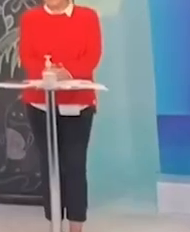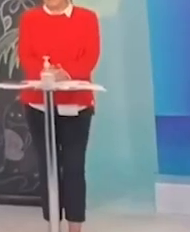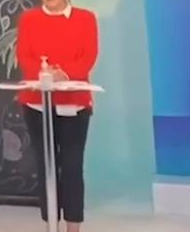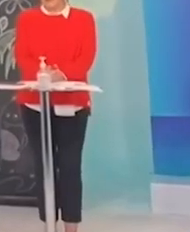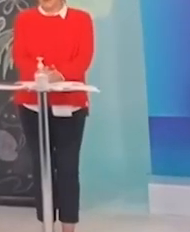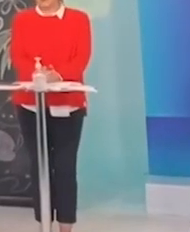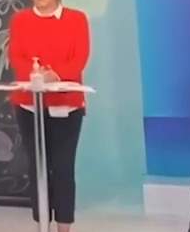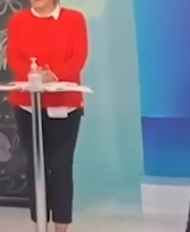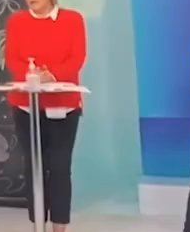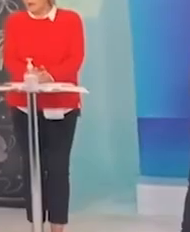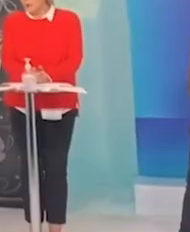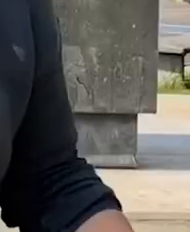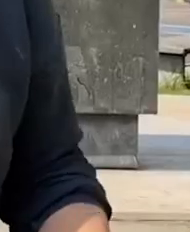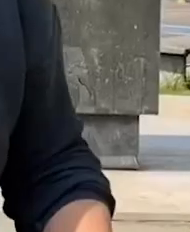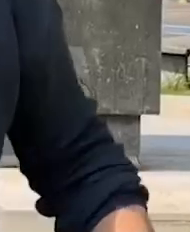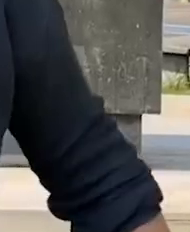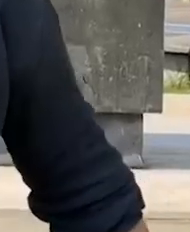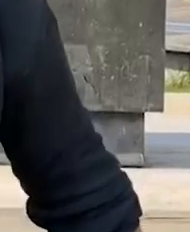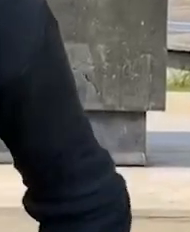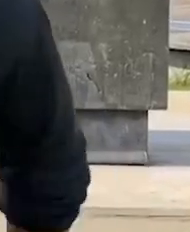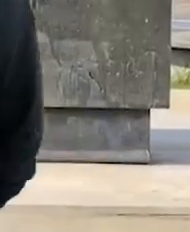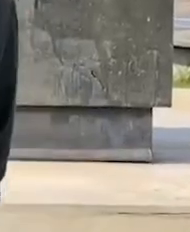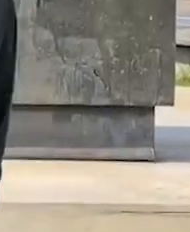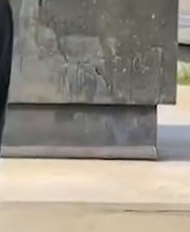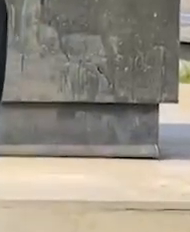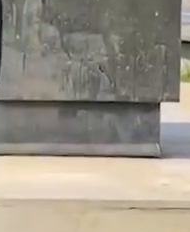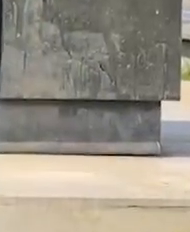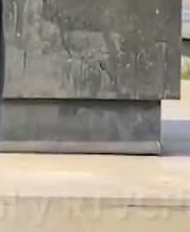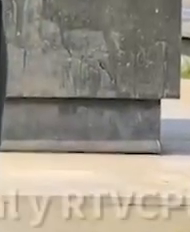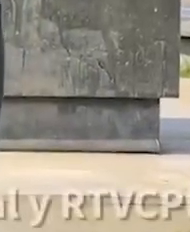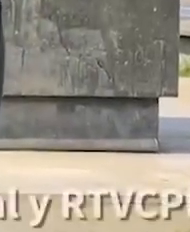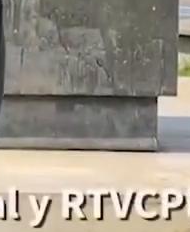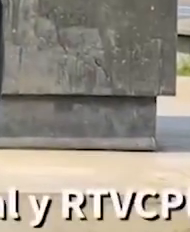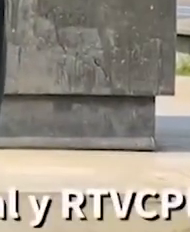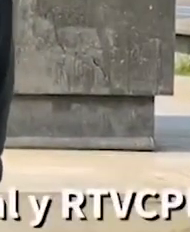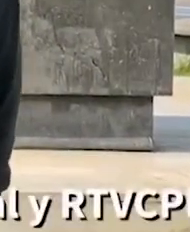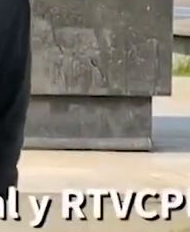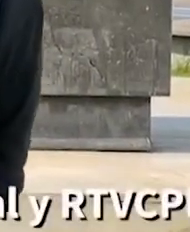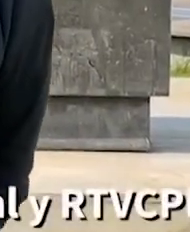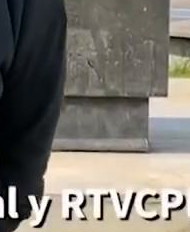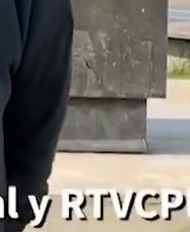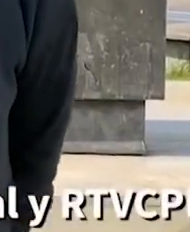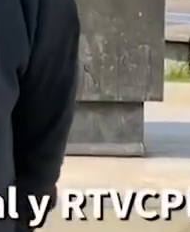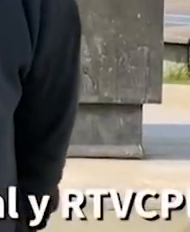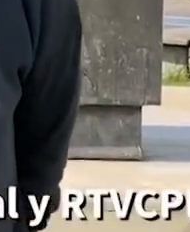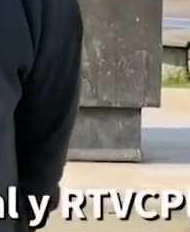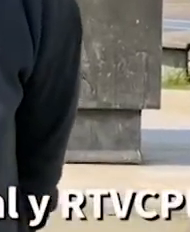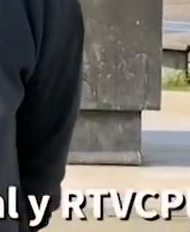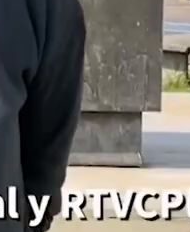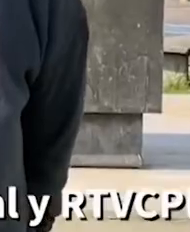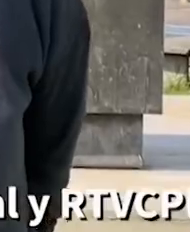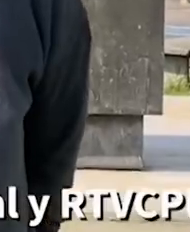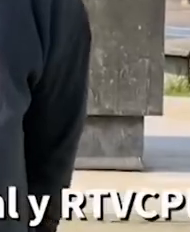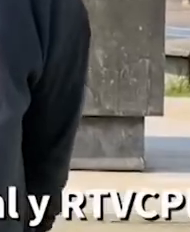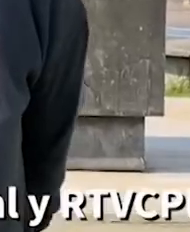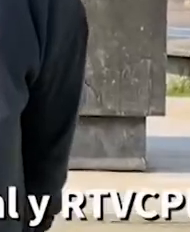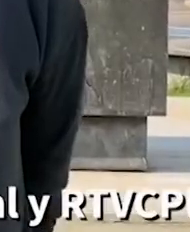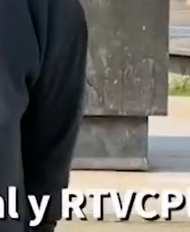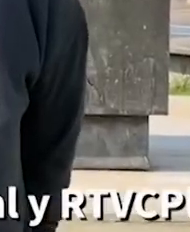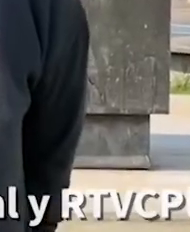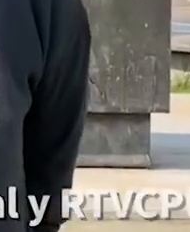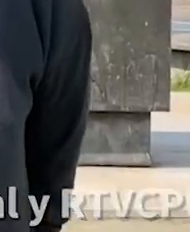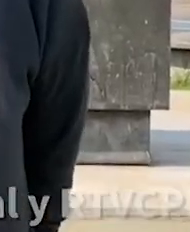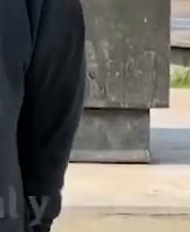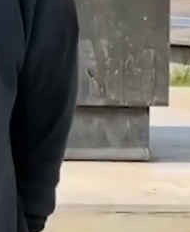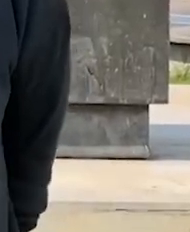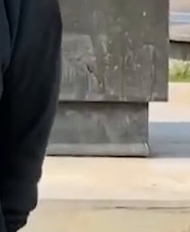comunicación, los maestros y cualquier otra herramienta que caiga en nuestras manos tiene que utilizarse para que los niños de los